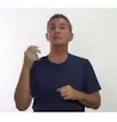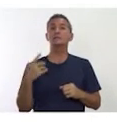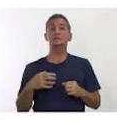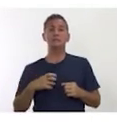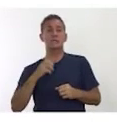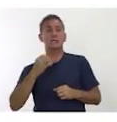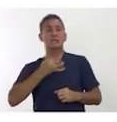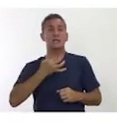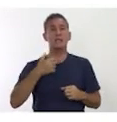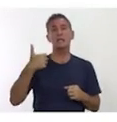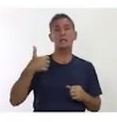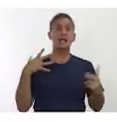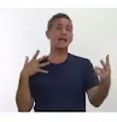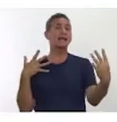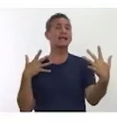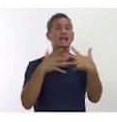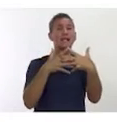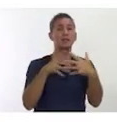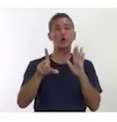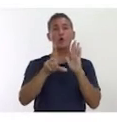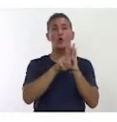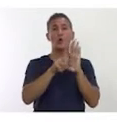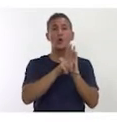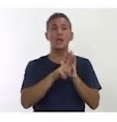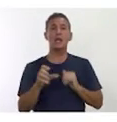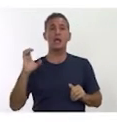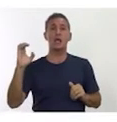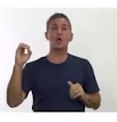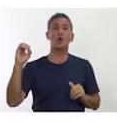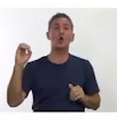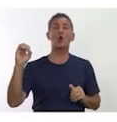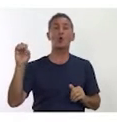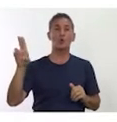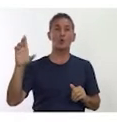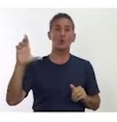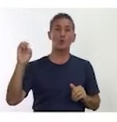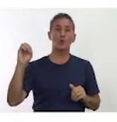cualitativos relacionados con la ley de Coulomb.